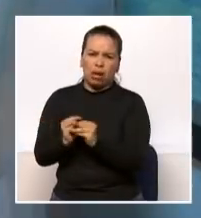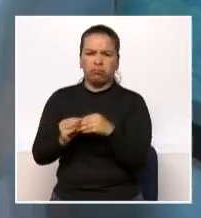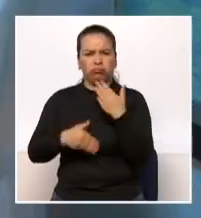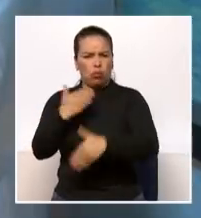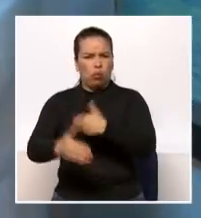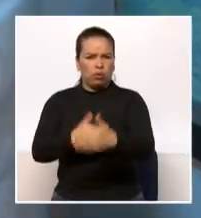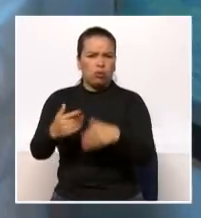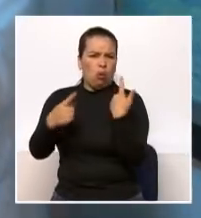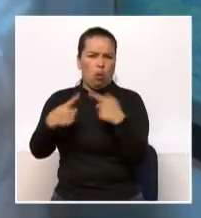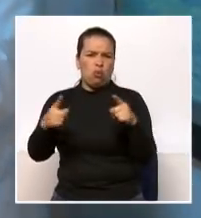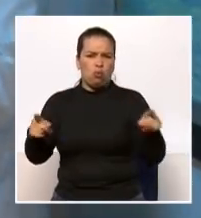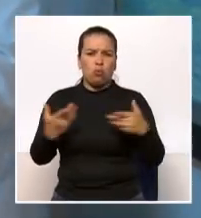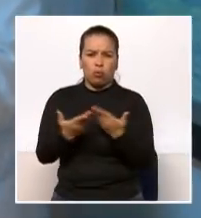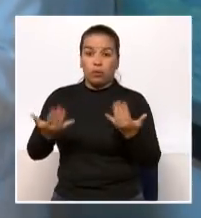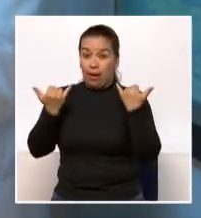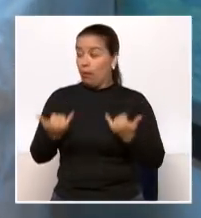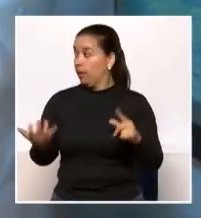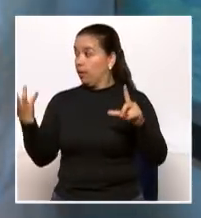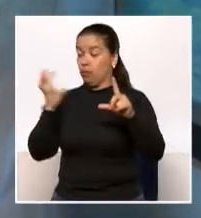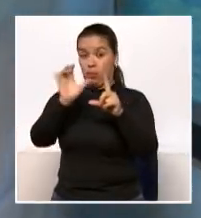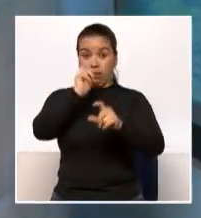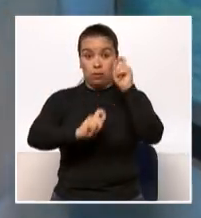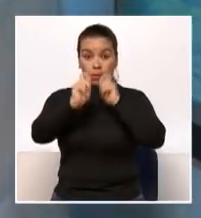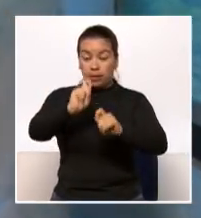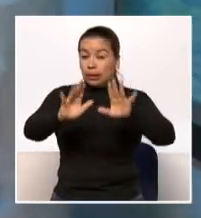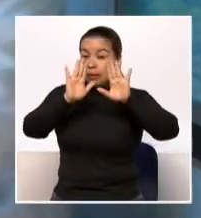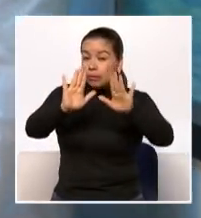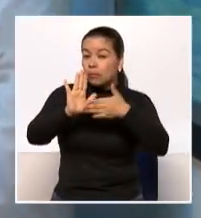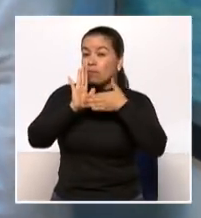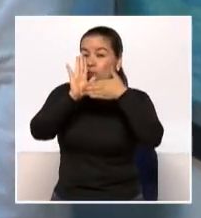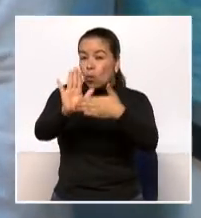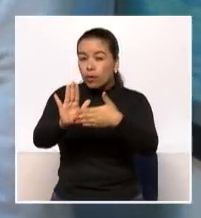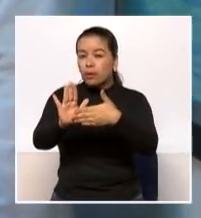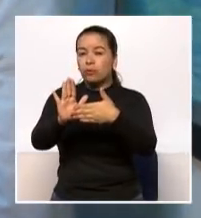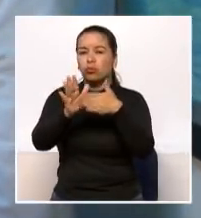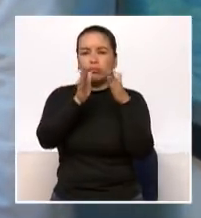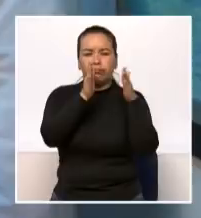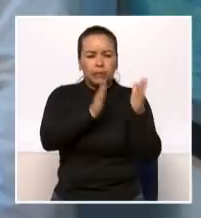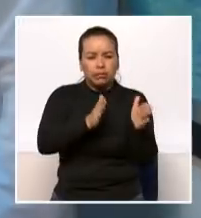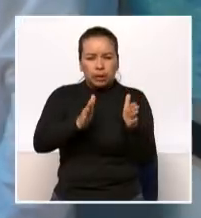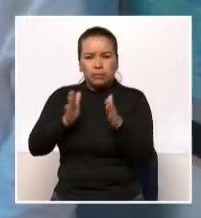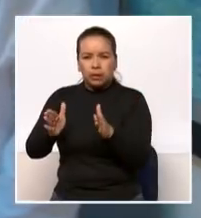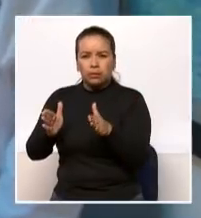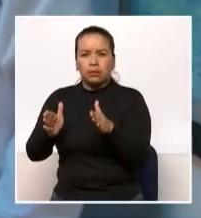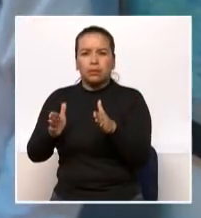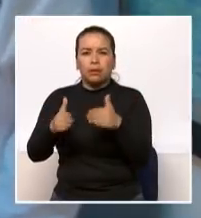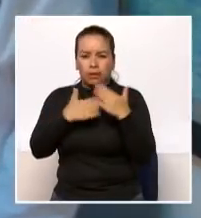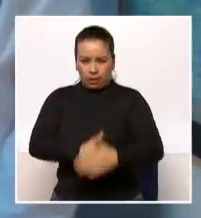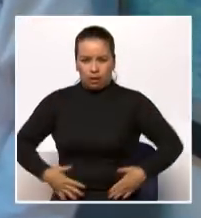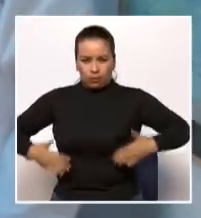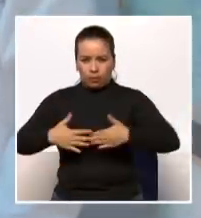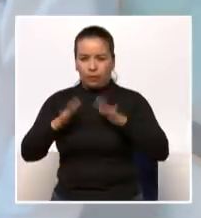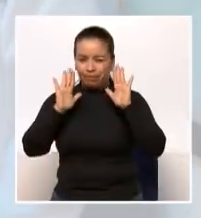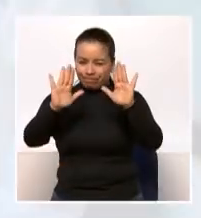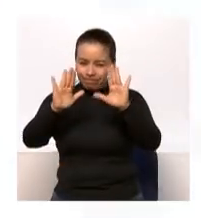que estábamos viendo. Vamos a ir a este corte comerciales para ver todo ese segmento de abdomen. Ya